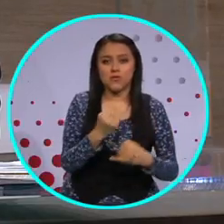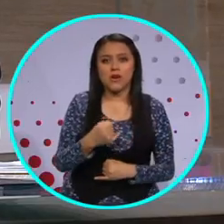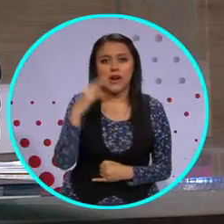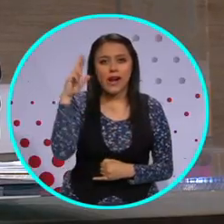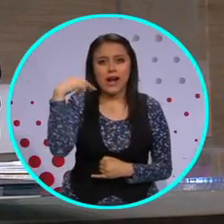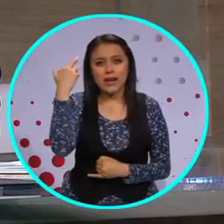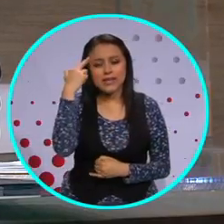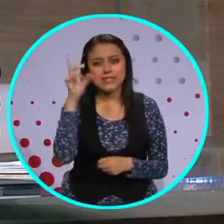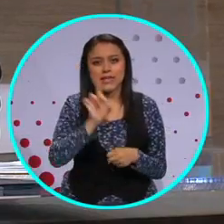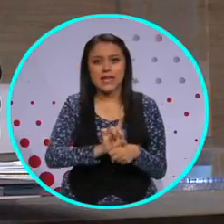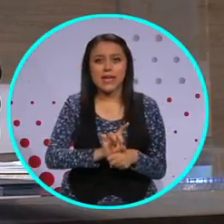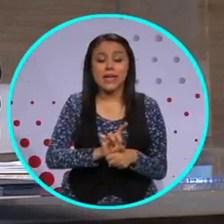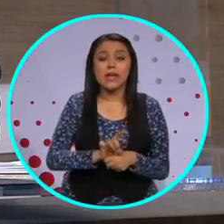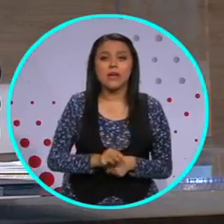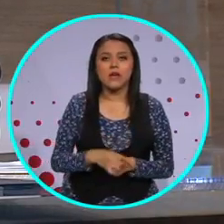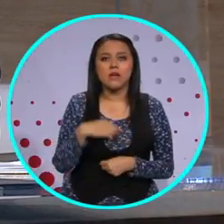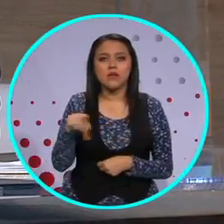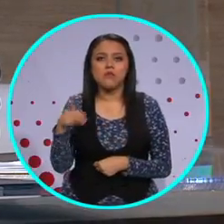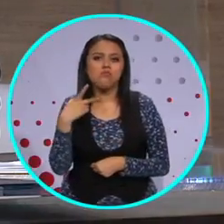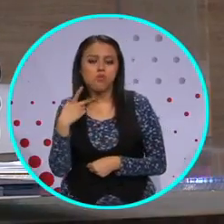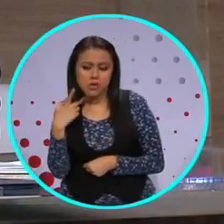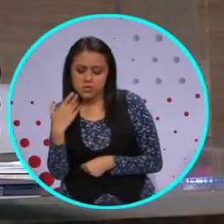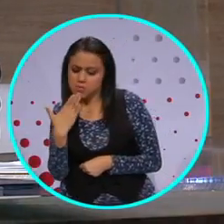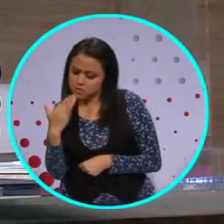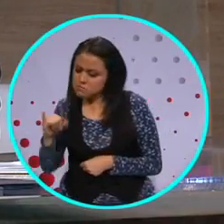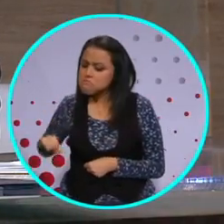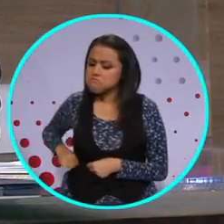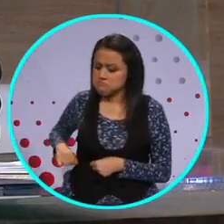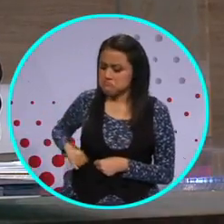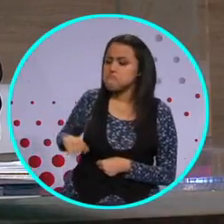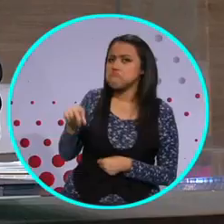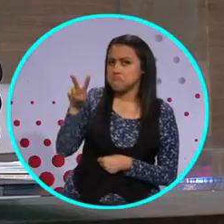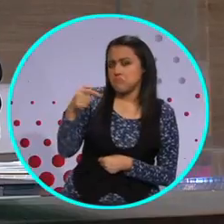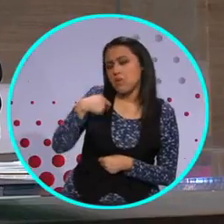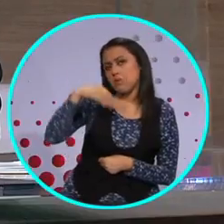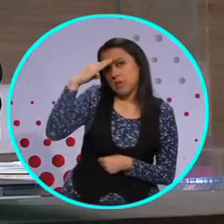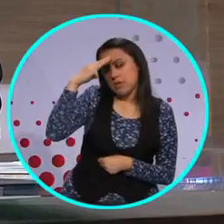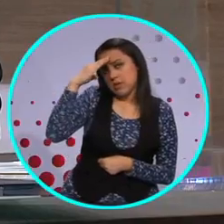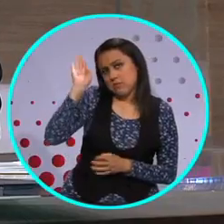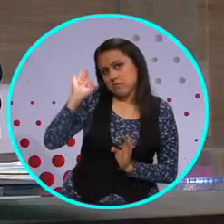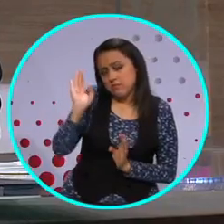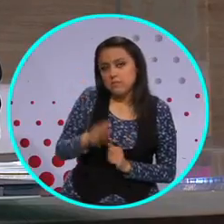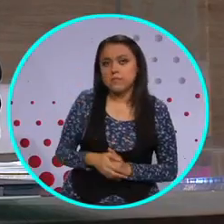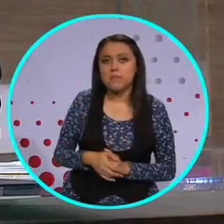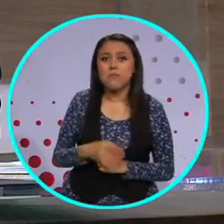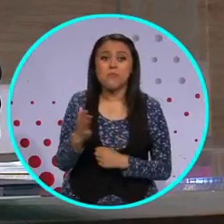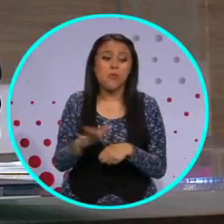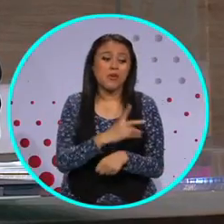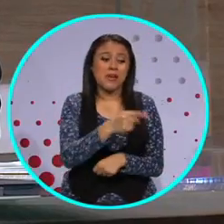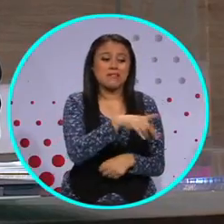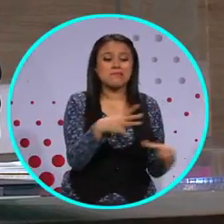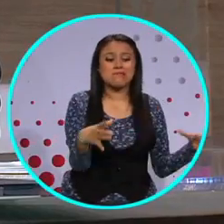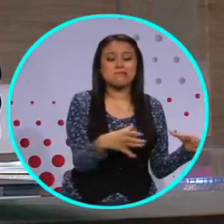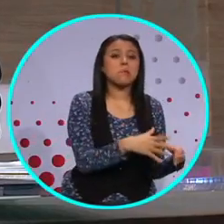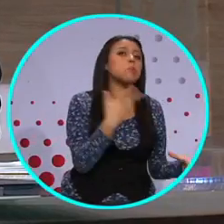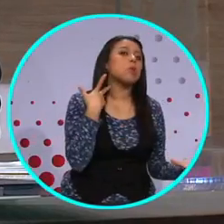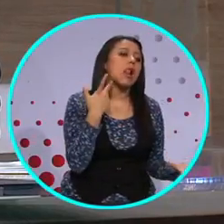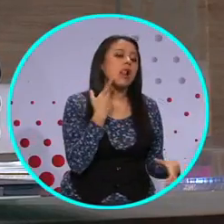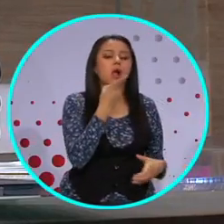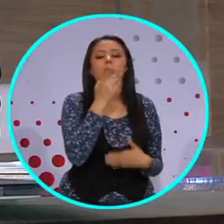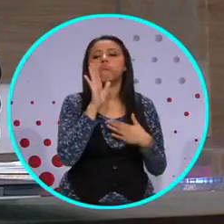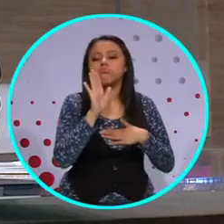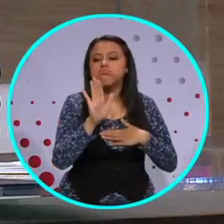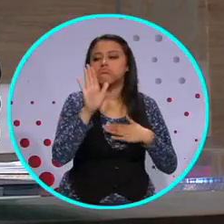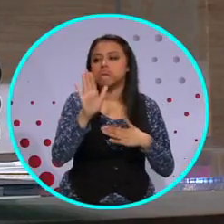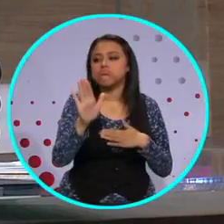con él es un político muy interesante a mi gusto los políticos prometen empieza la campaña mira trump